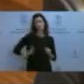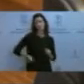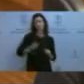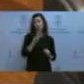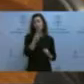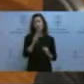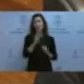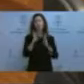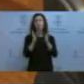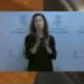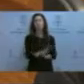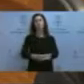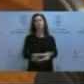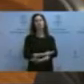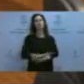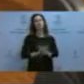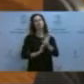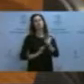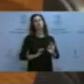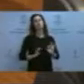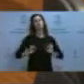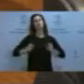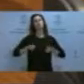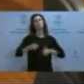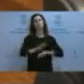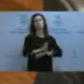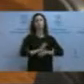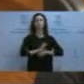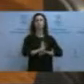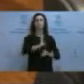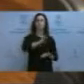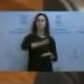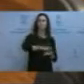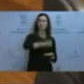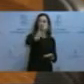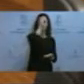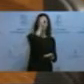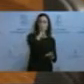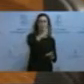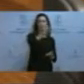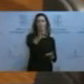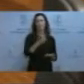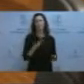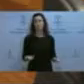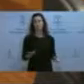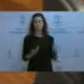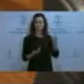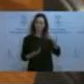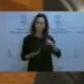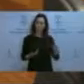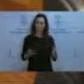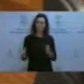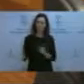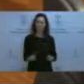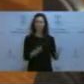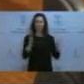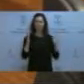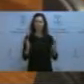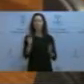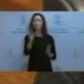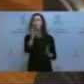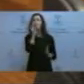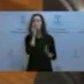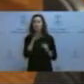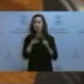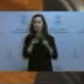de Gobierno y la iniciativa partió de la Consejería. Este procedimiento, también creo que lo sabe, está en fase de instrucción, ¿verdad?